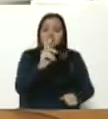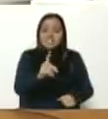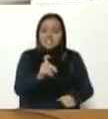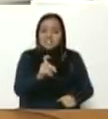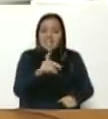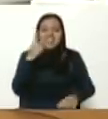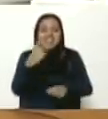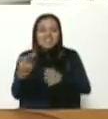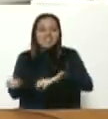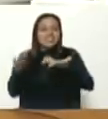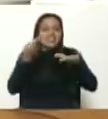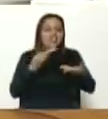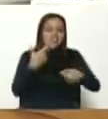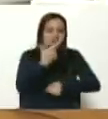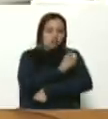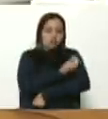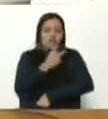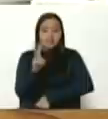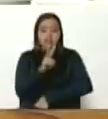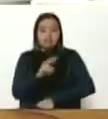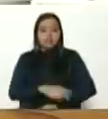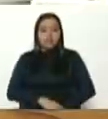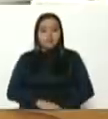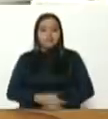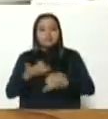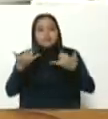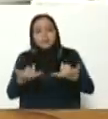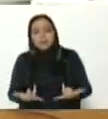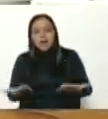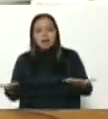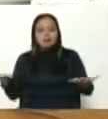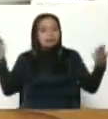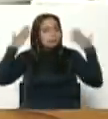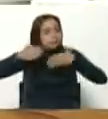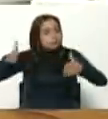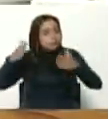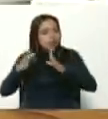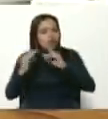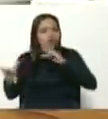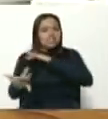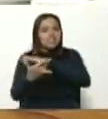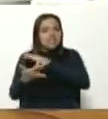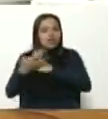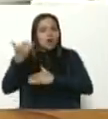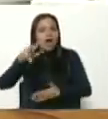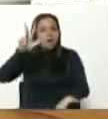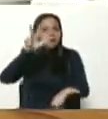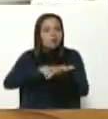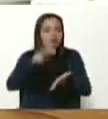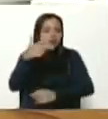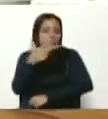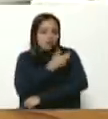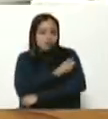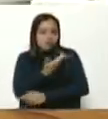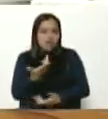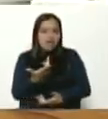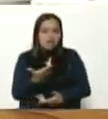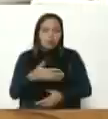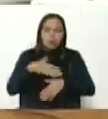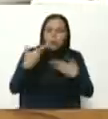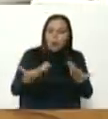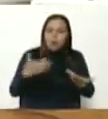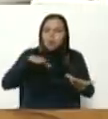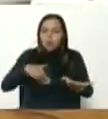a Venezuela. Ya hemos dado todas las indicaciones técnicas, se ha aprobado las vacunas que pueden ingresar a